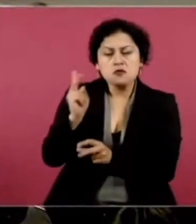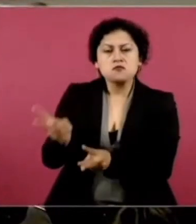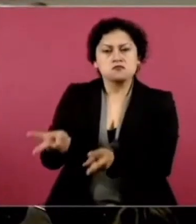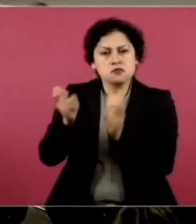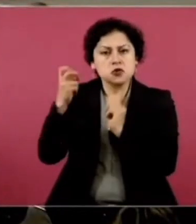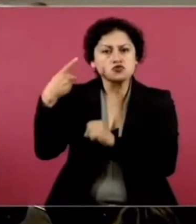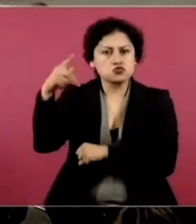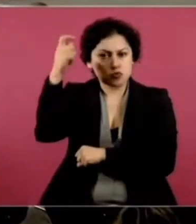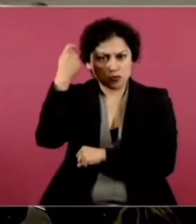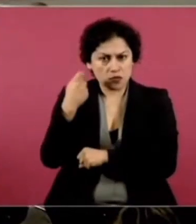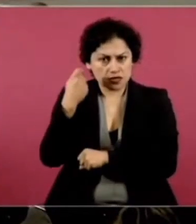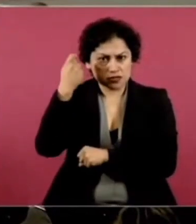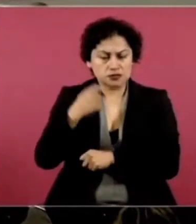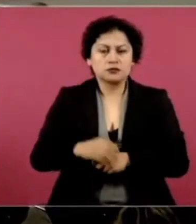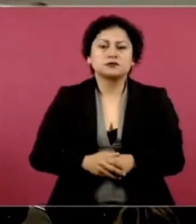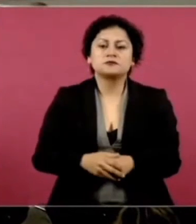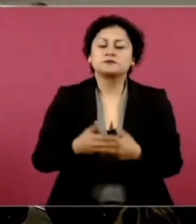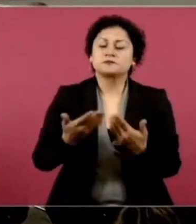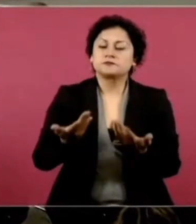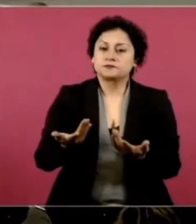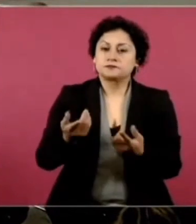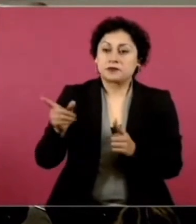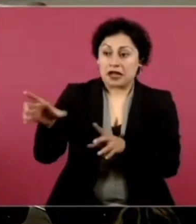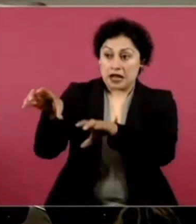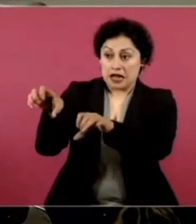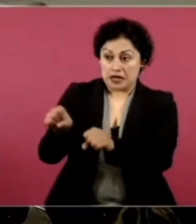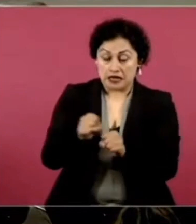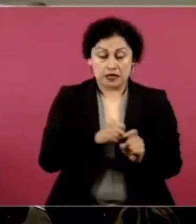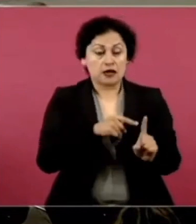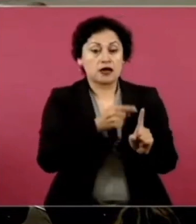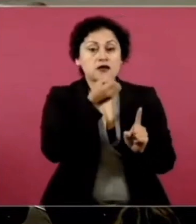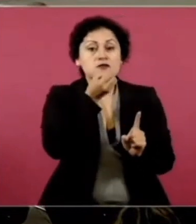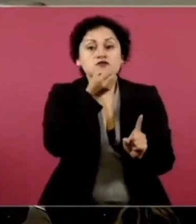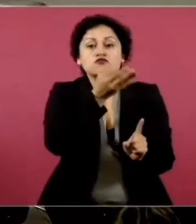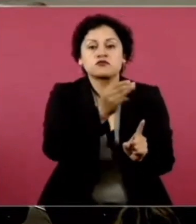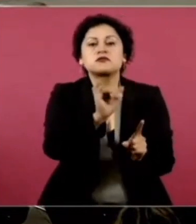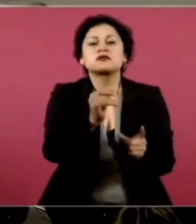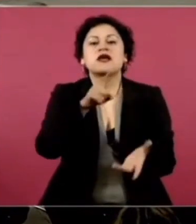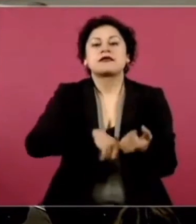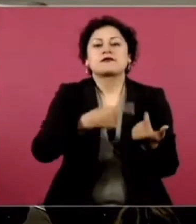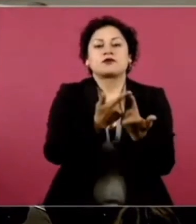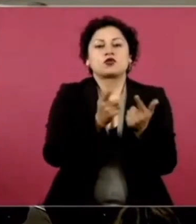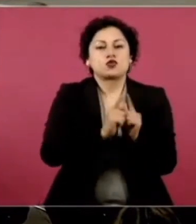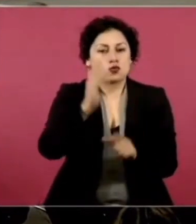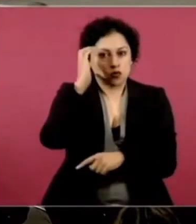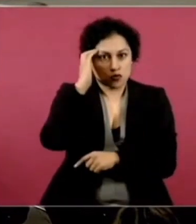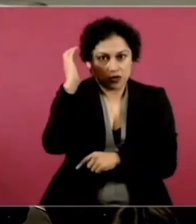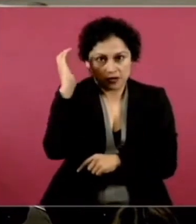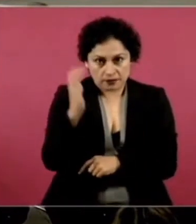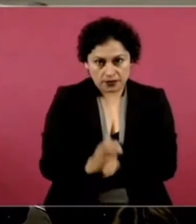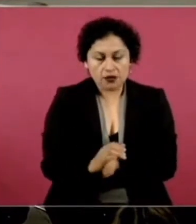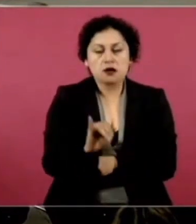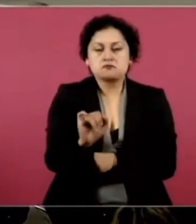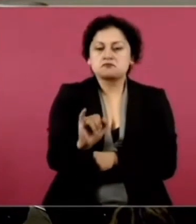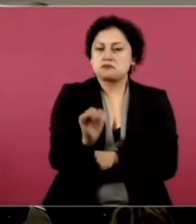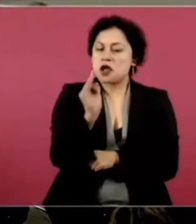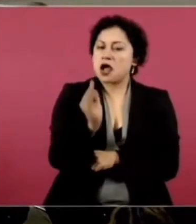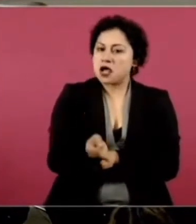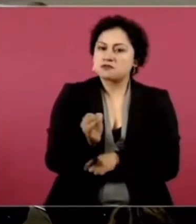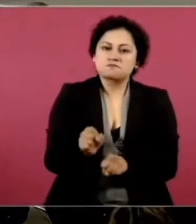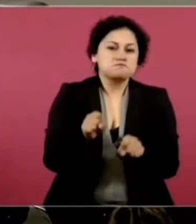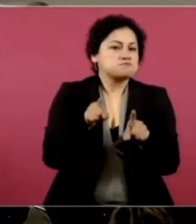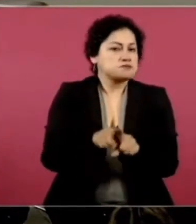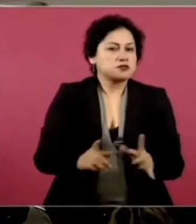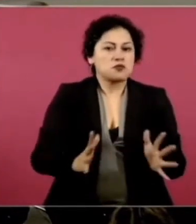vez detenidos, manifiestan pertenecer a una acción delictiva y aceptan haber participado en el intento